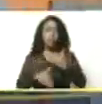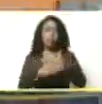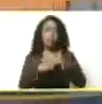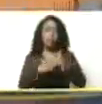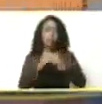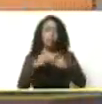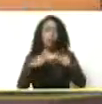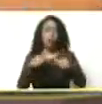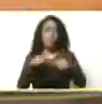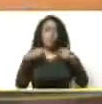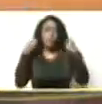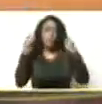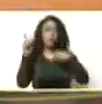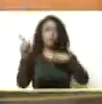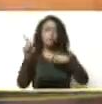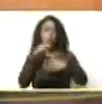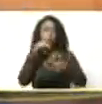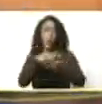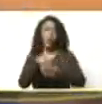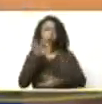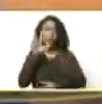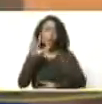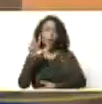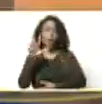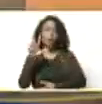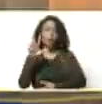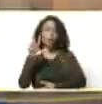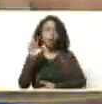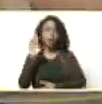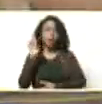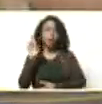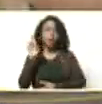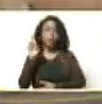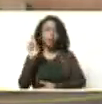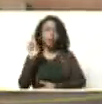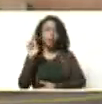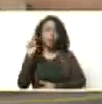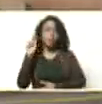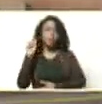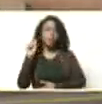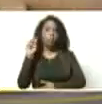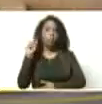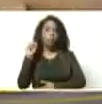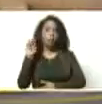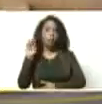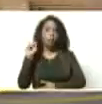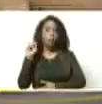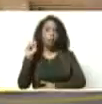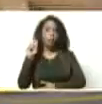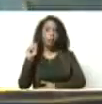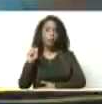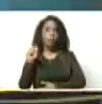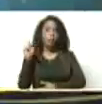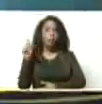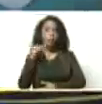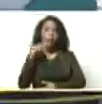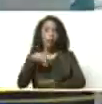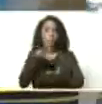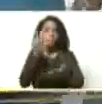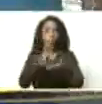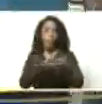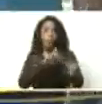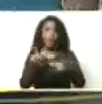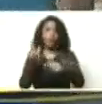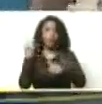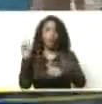participación popular eso que usted llama las tres era tres portones probado compadre aprobado esto y que